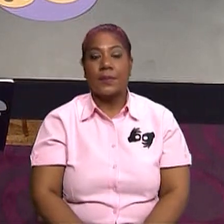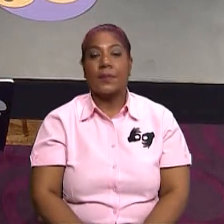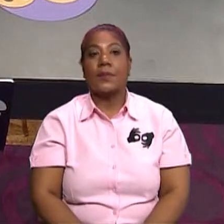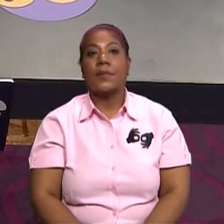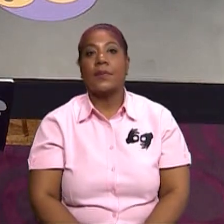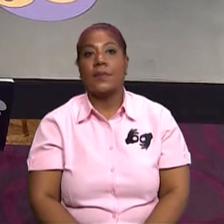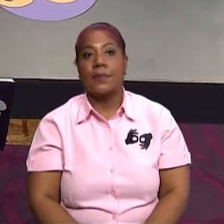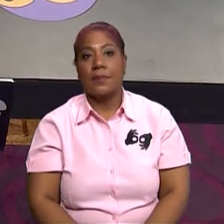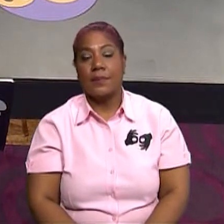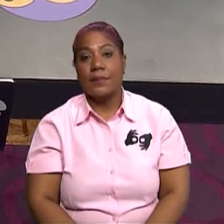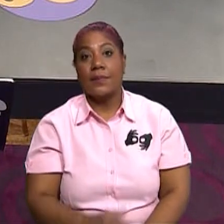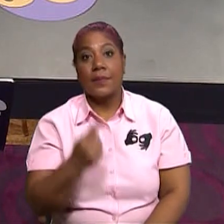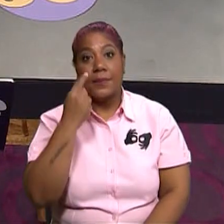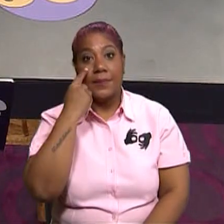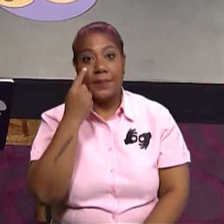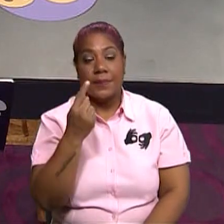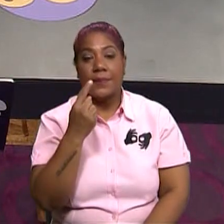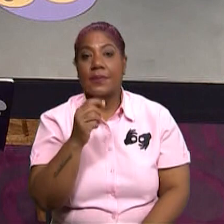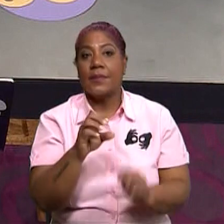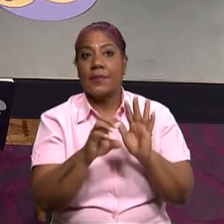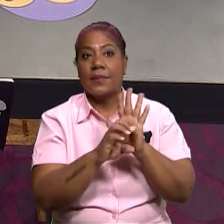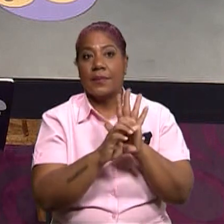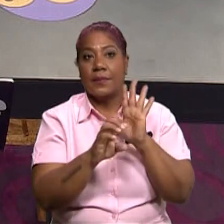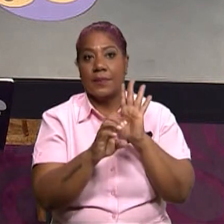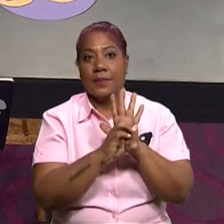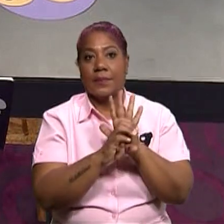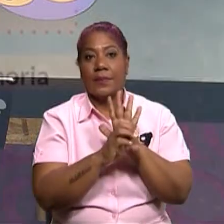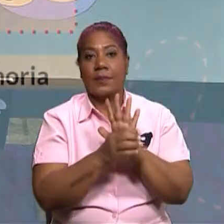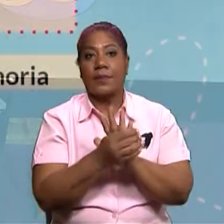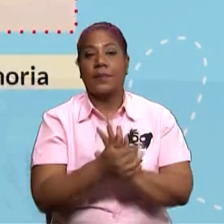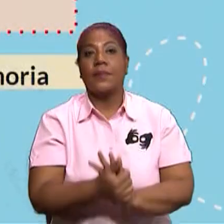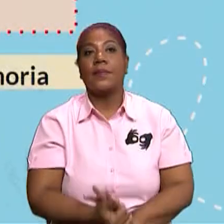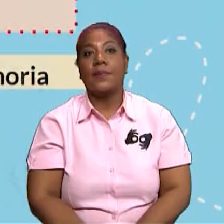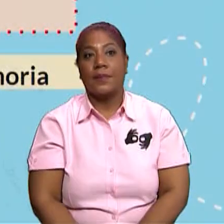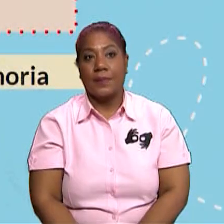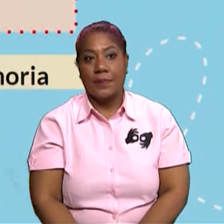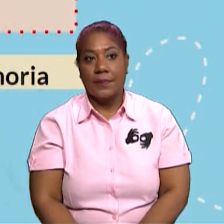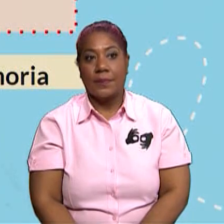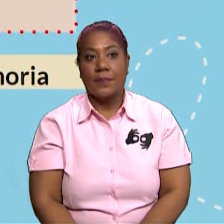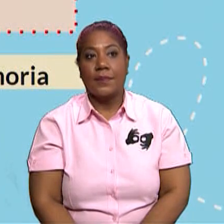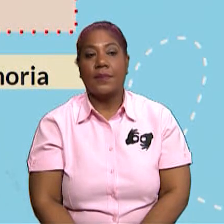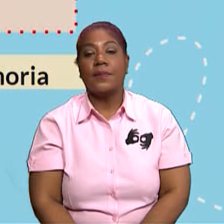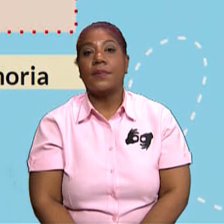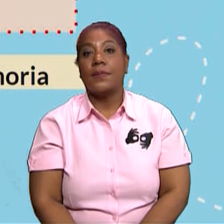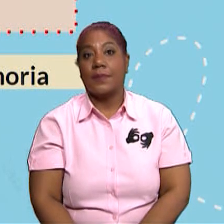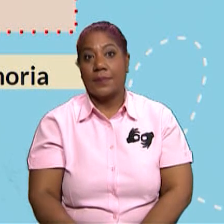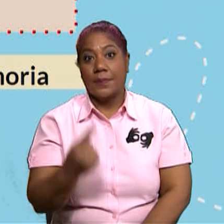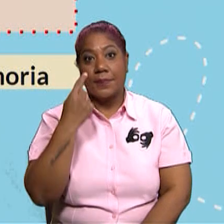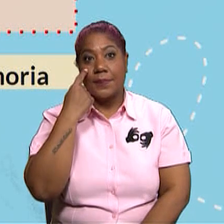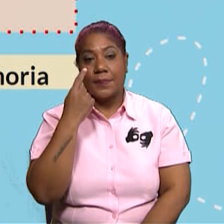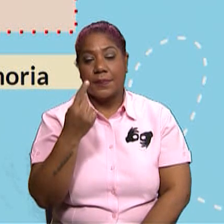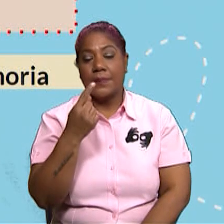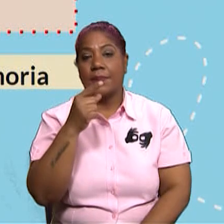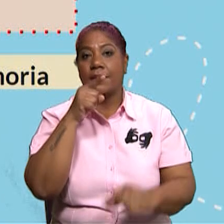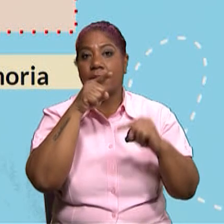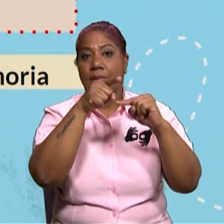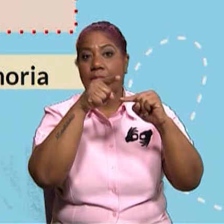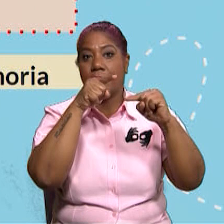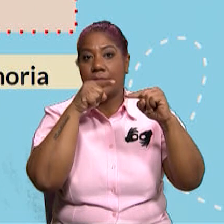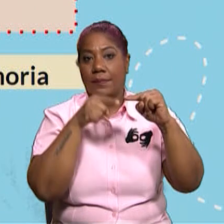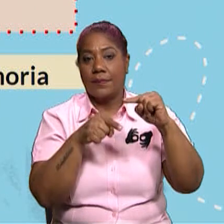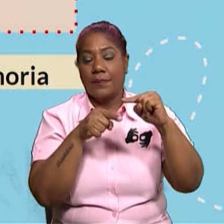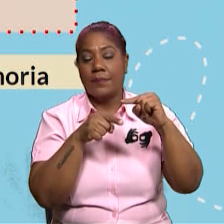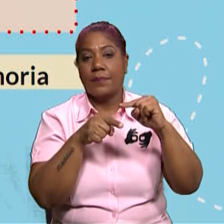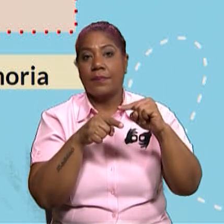cuaderno y vamos a verlos con algunos ejemplos y con algunas características especiales. Por ejemplo, la división con el